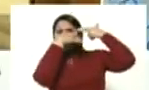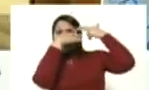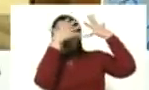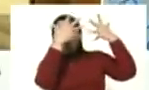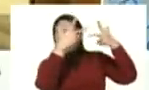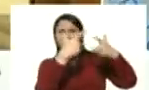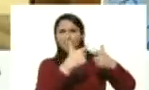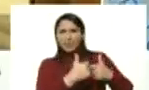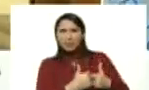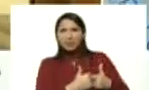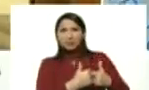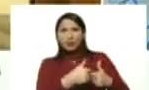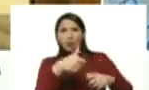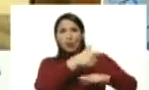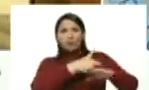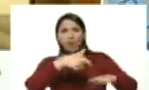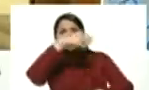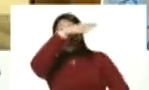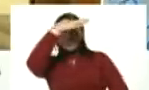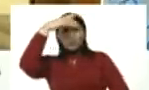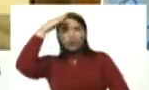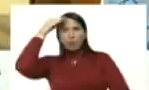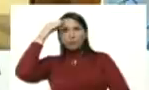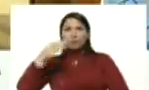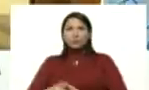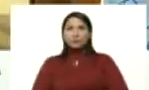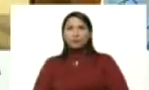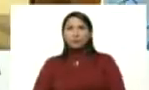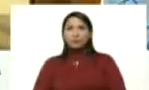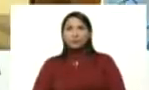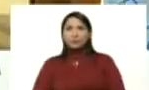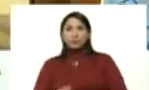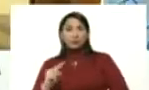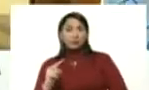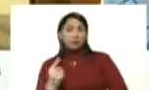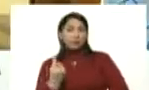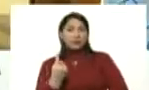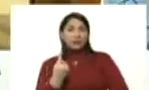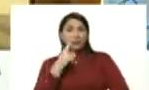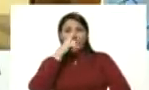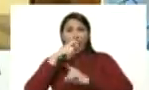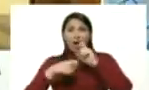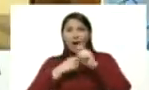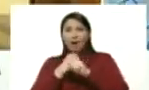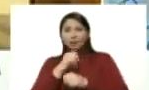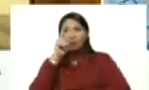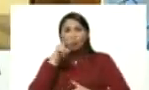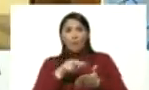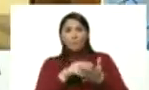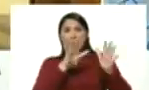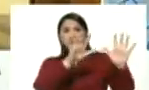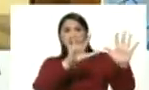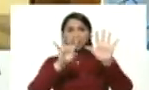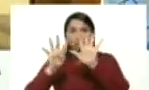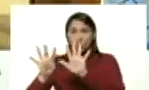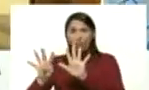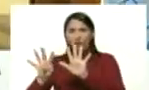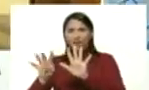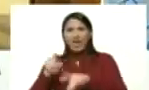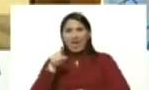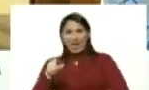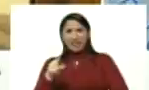administración del gobierno de Donald Trump desde principio del año 2019 y sus